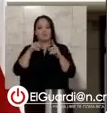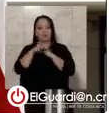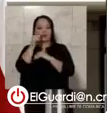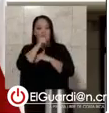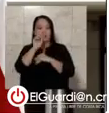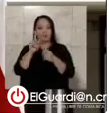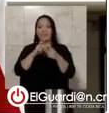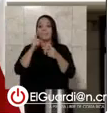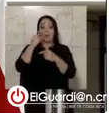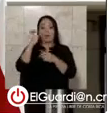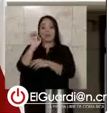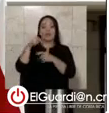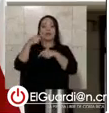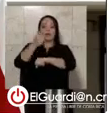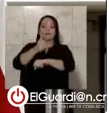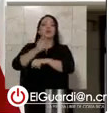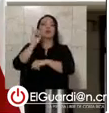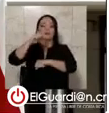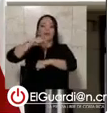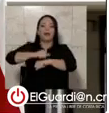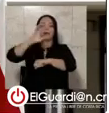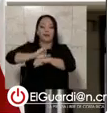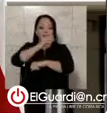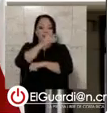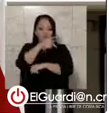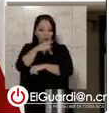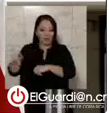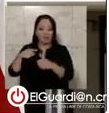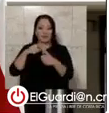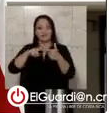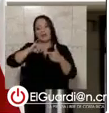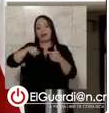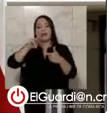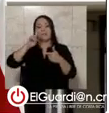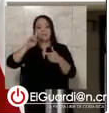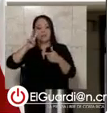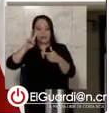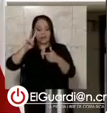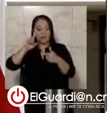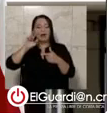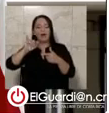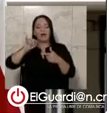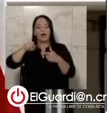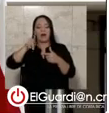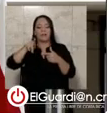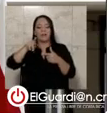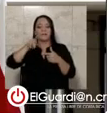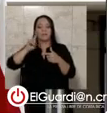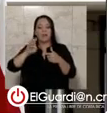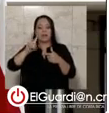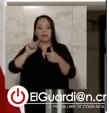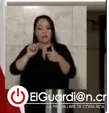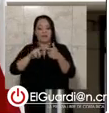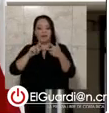vamos a tener en Caldera, en Habdeba, Sí, señor. en la frontera norte, Peñas